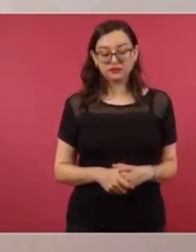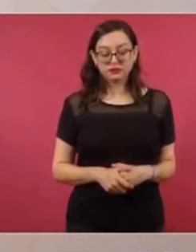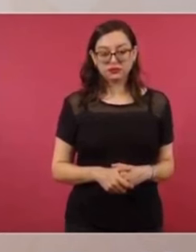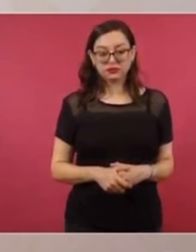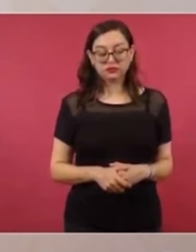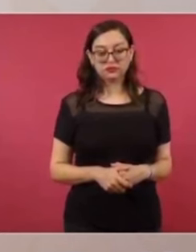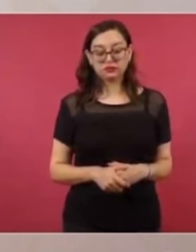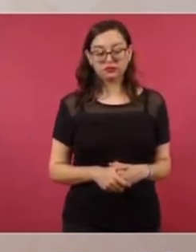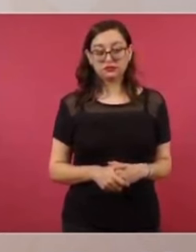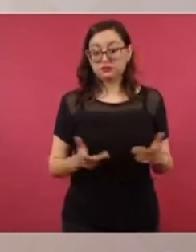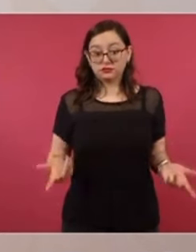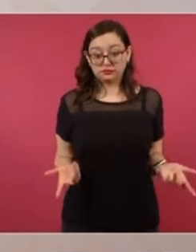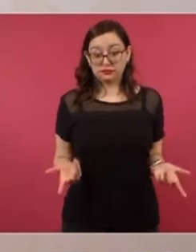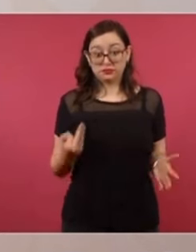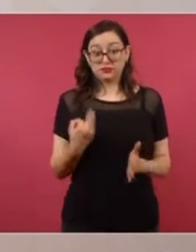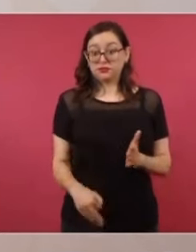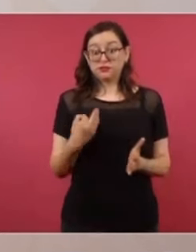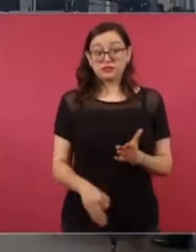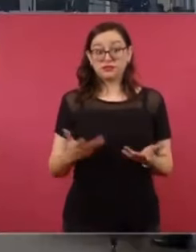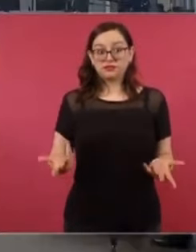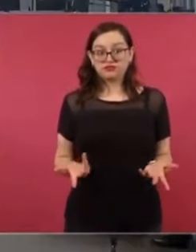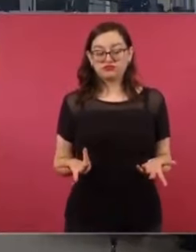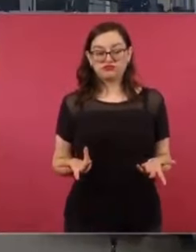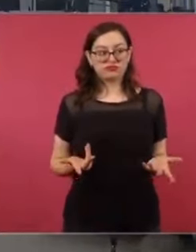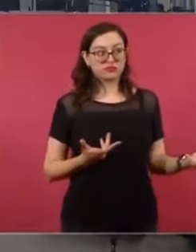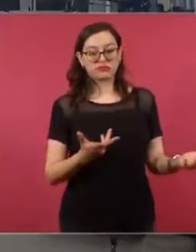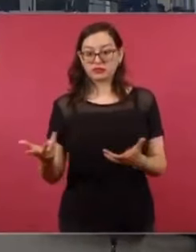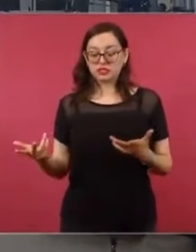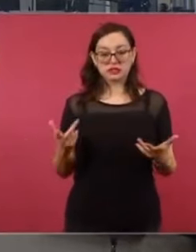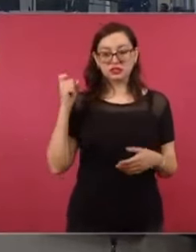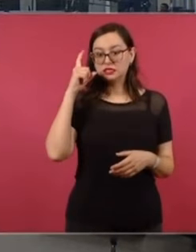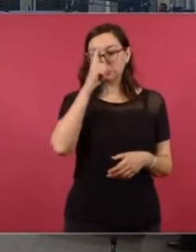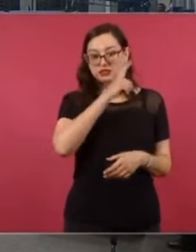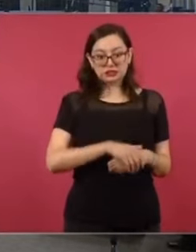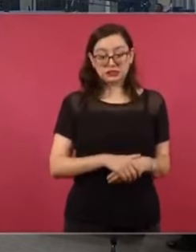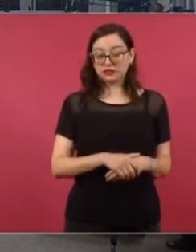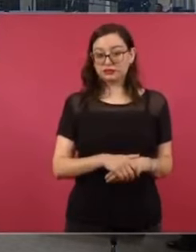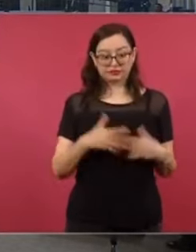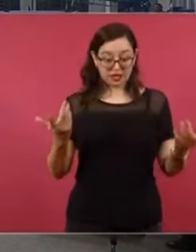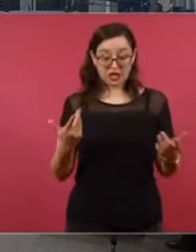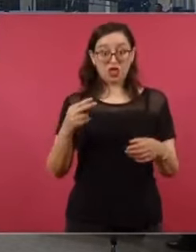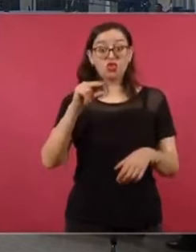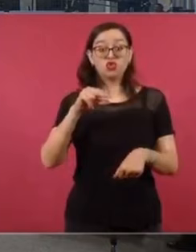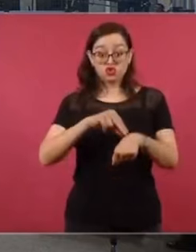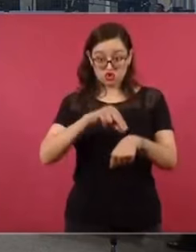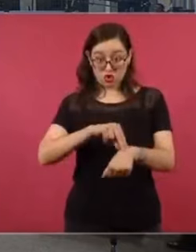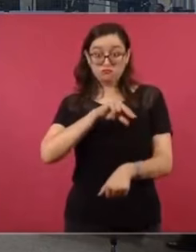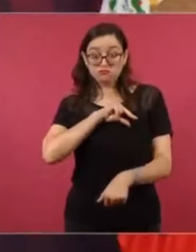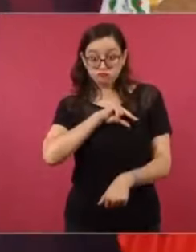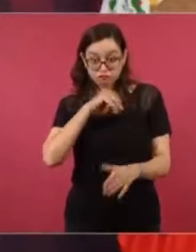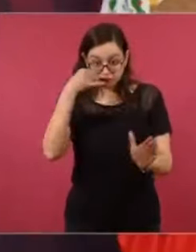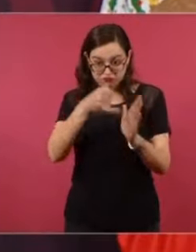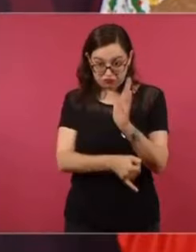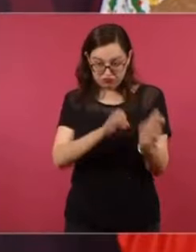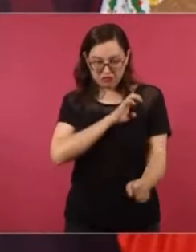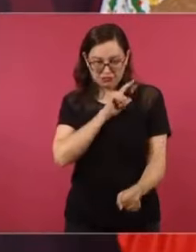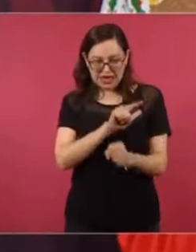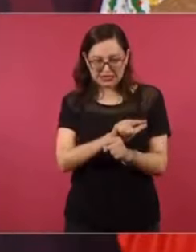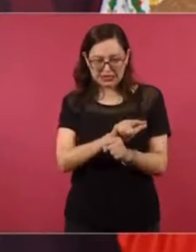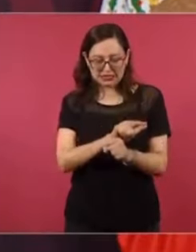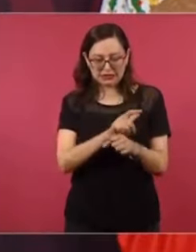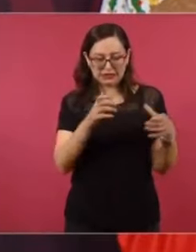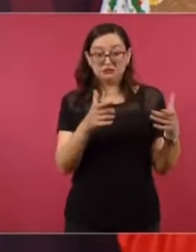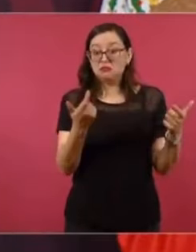es fácil, no se tienen muchos especialistas. Y que vaya un especialista a un hospital